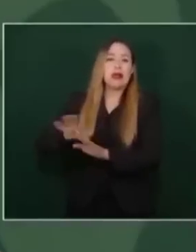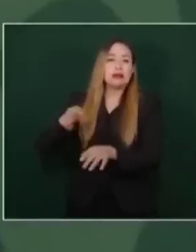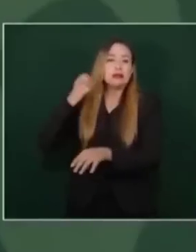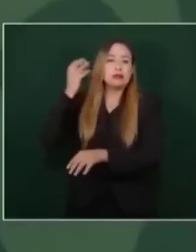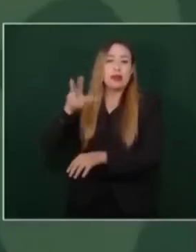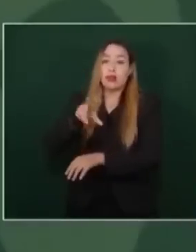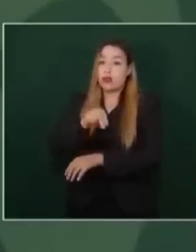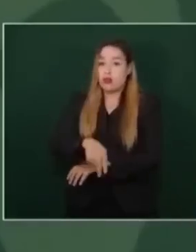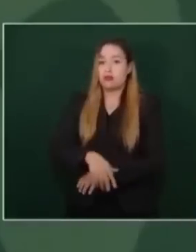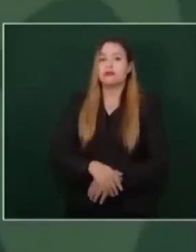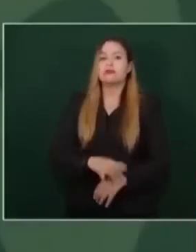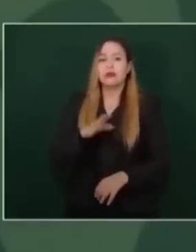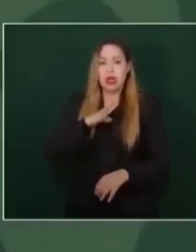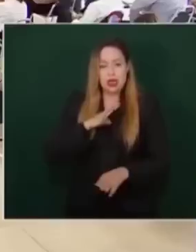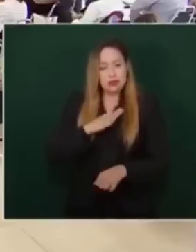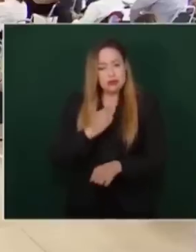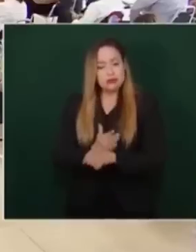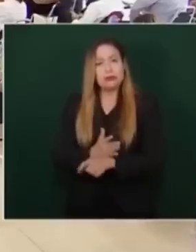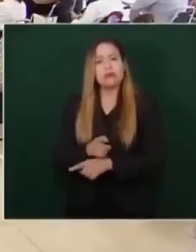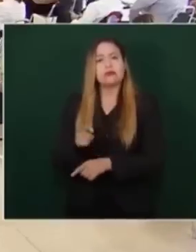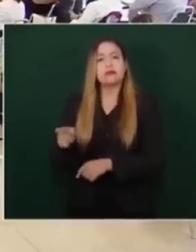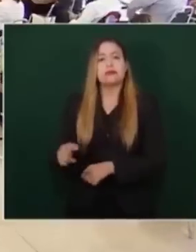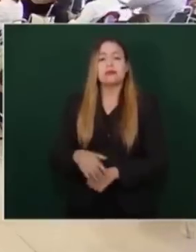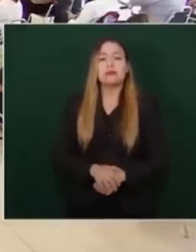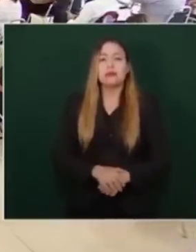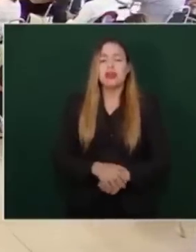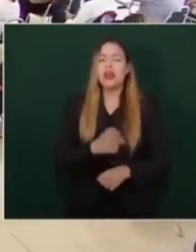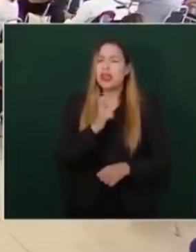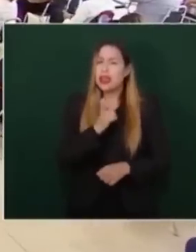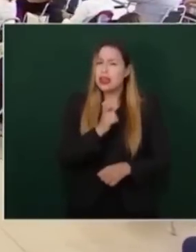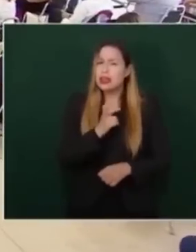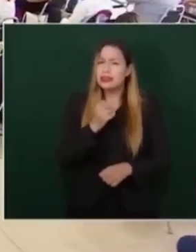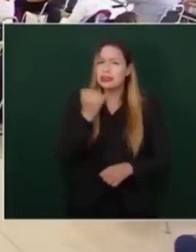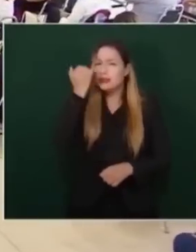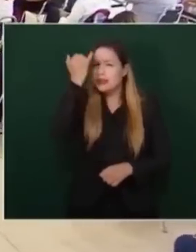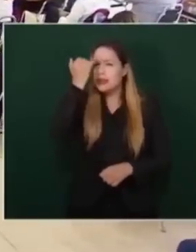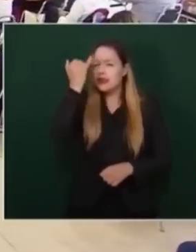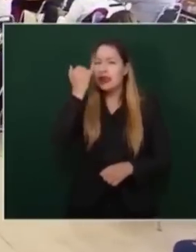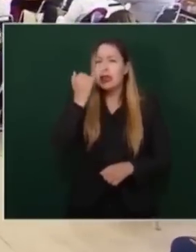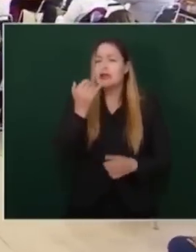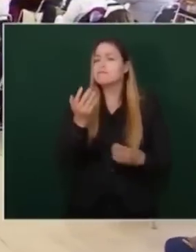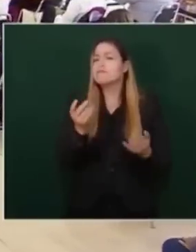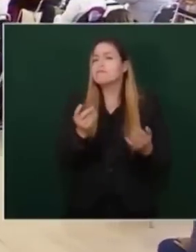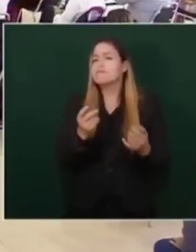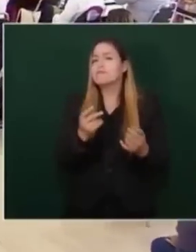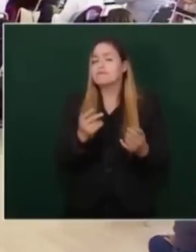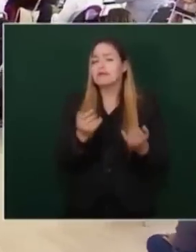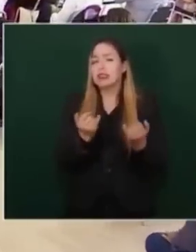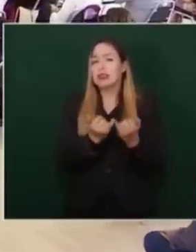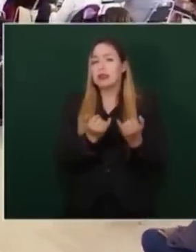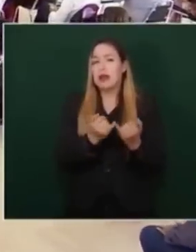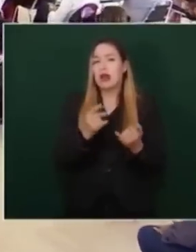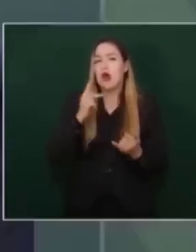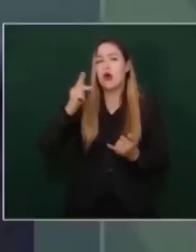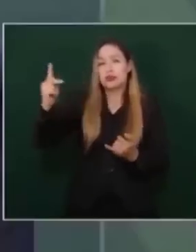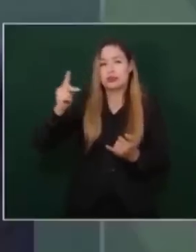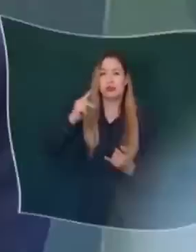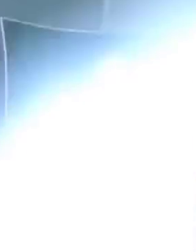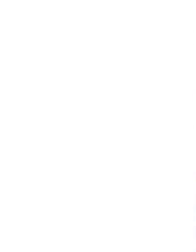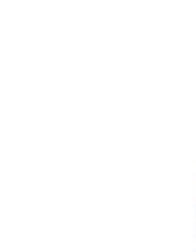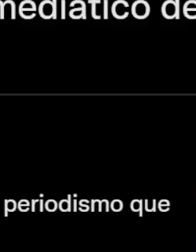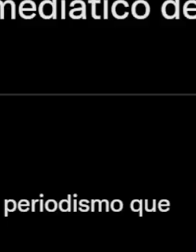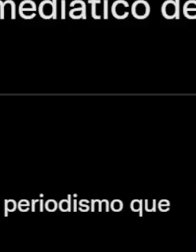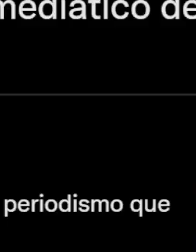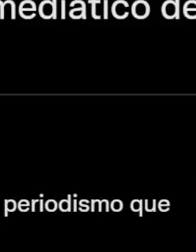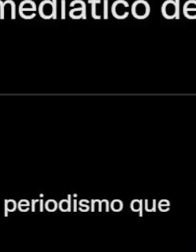en eso coincidimos con el gobernador y con las autoridades de nuevo